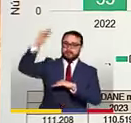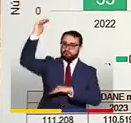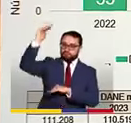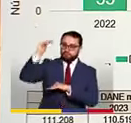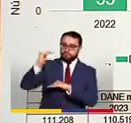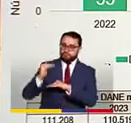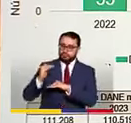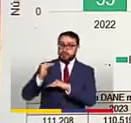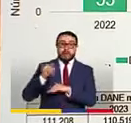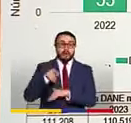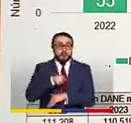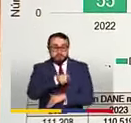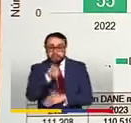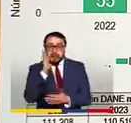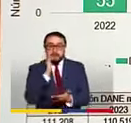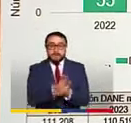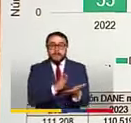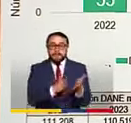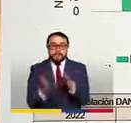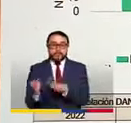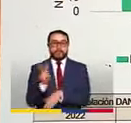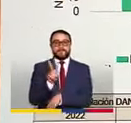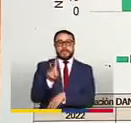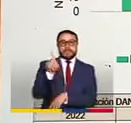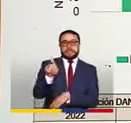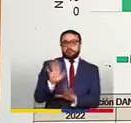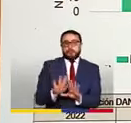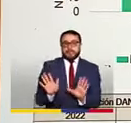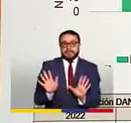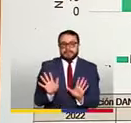van 26 casos en la semana 33.